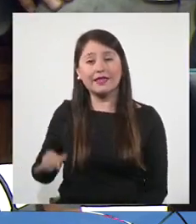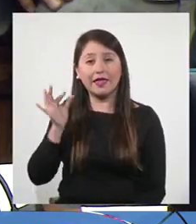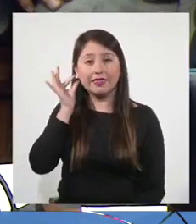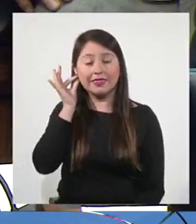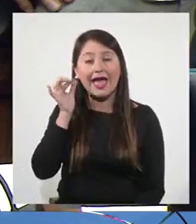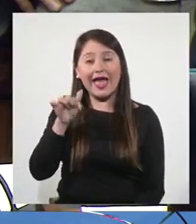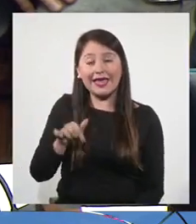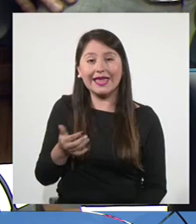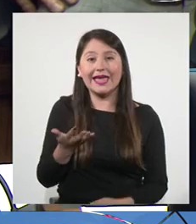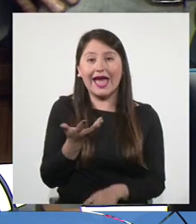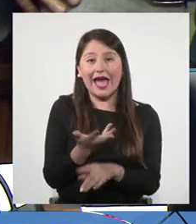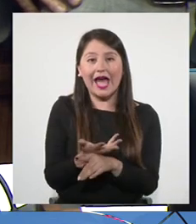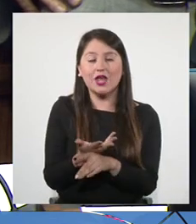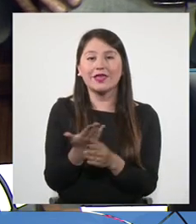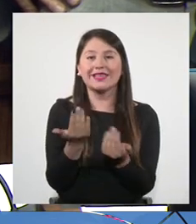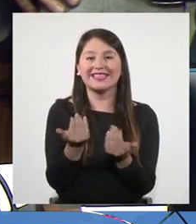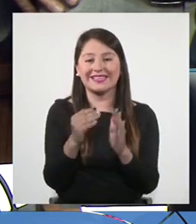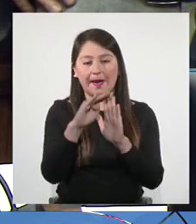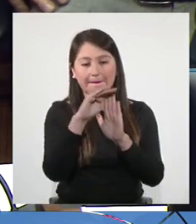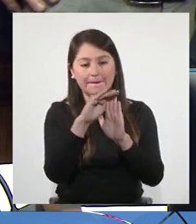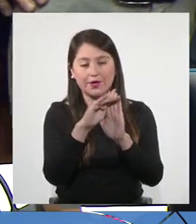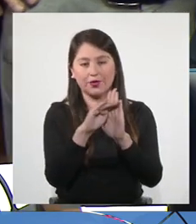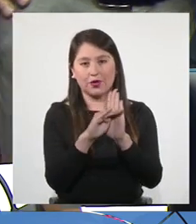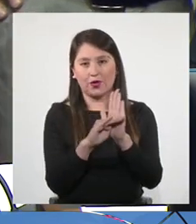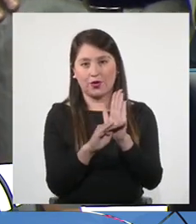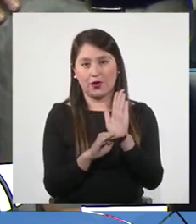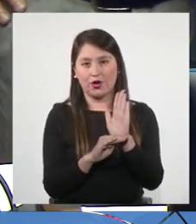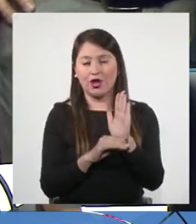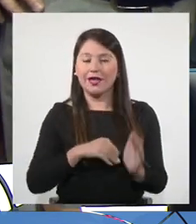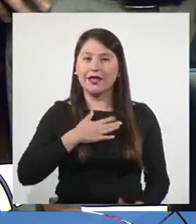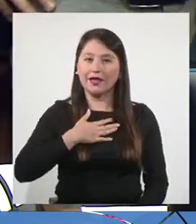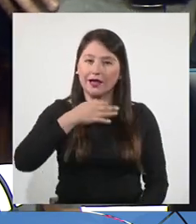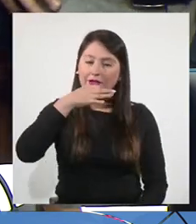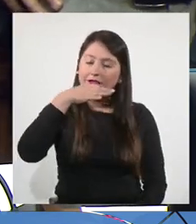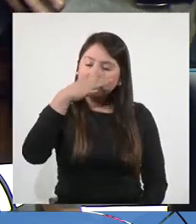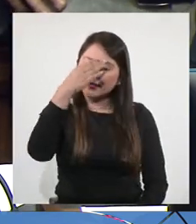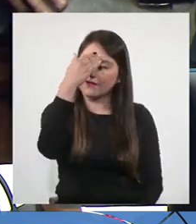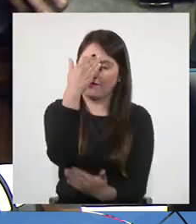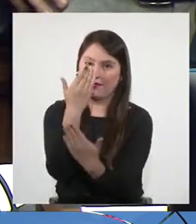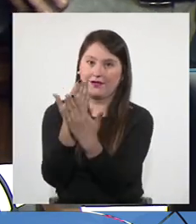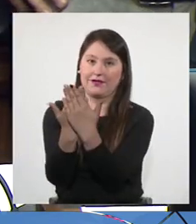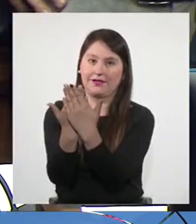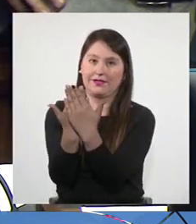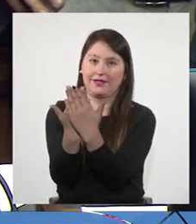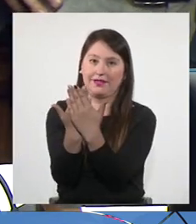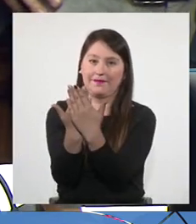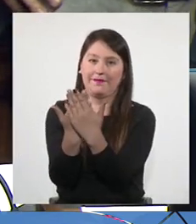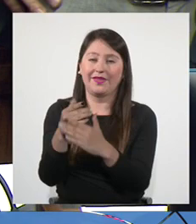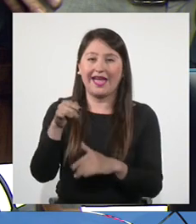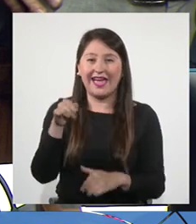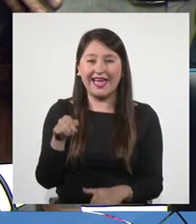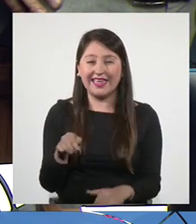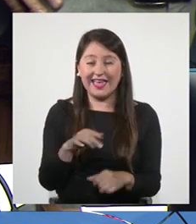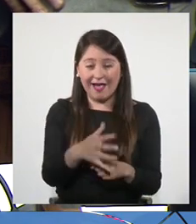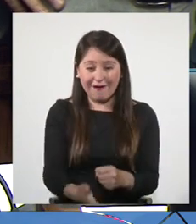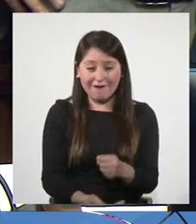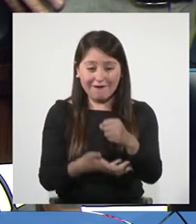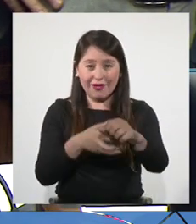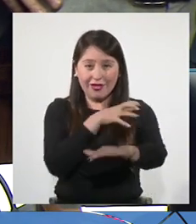hay aquí es la necesidad de un protocolo. Y quiero ser bien franco. Aquí el fondo espejo es una